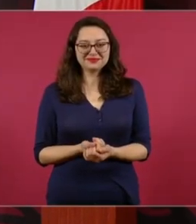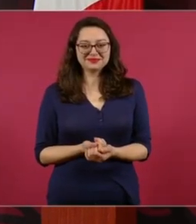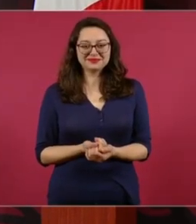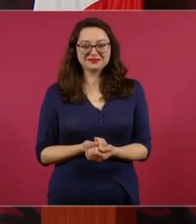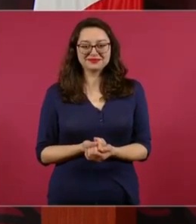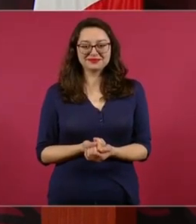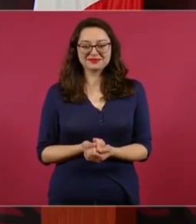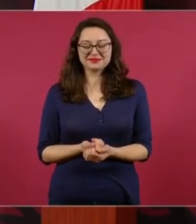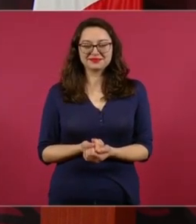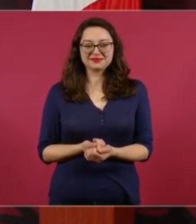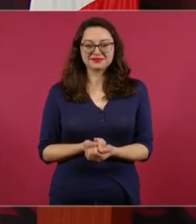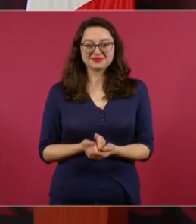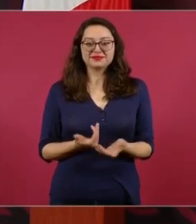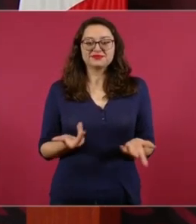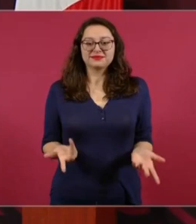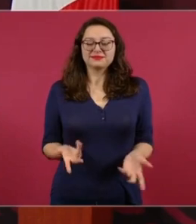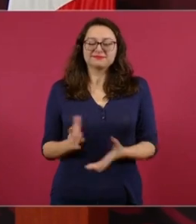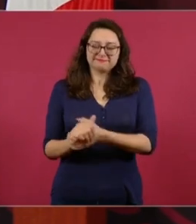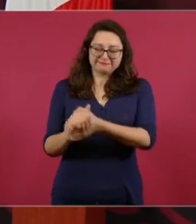Enrique. Y